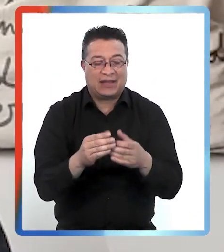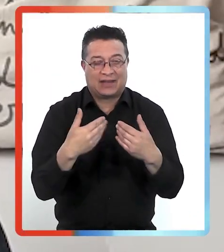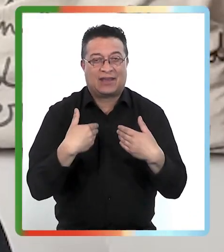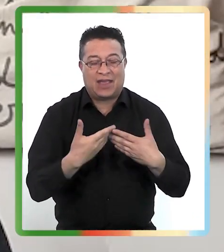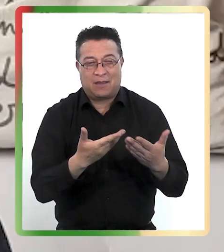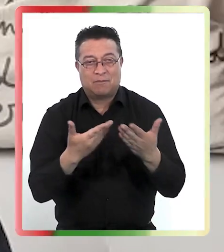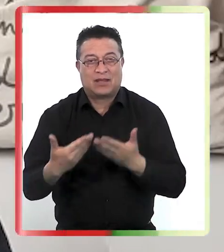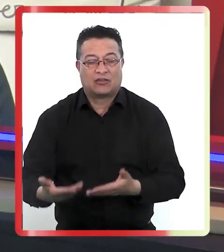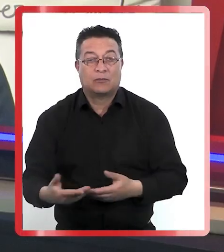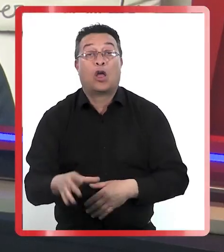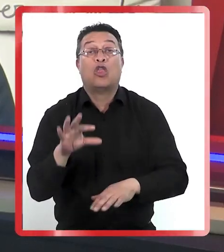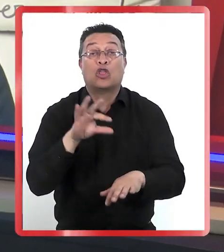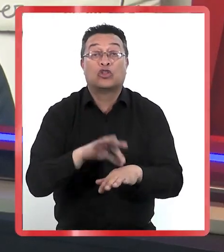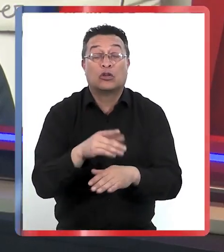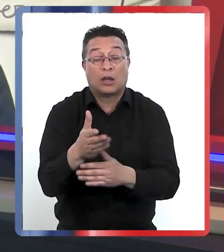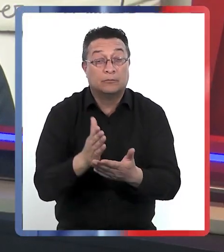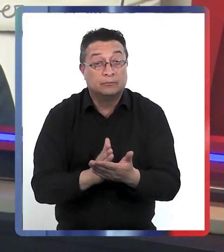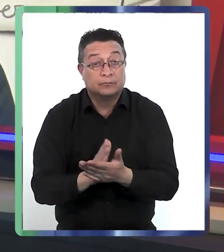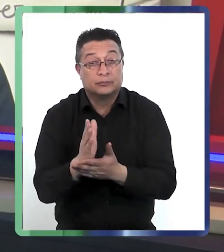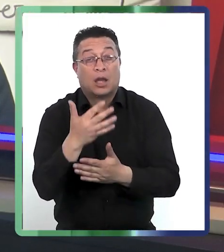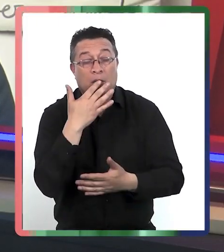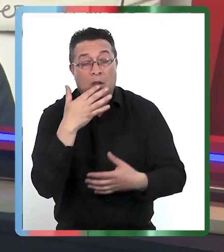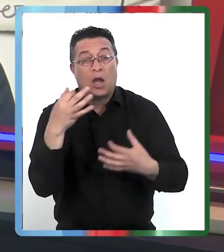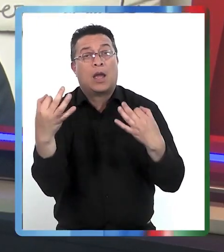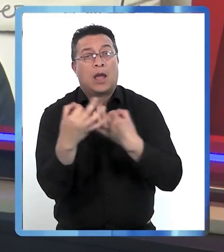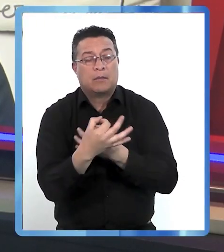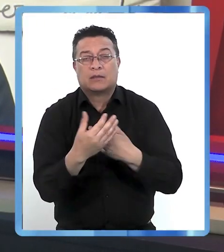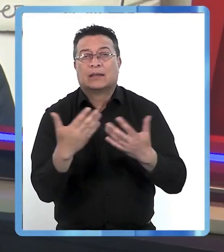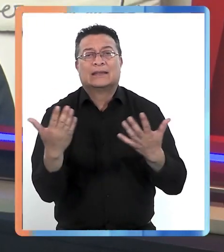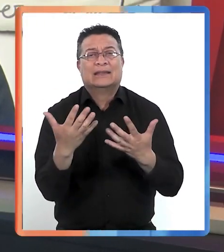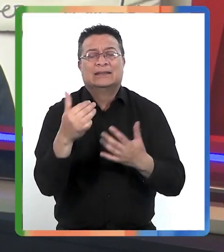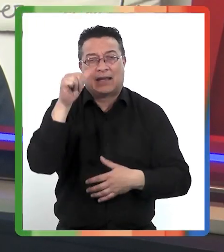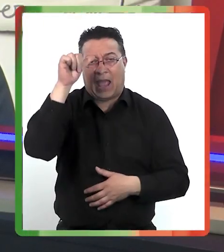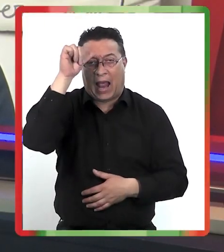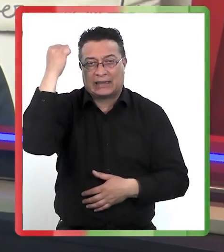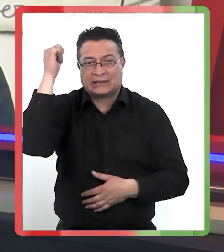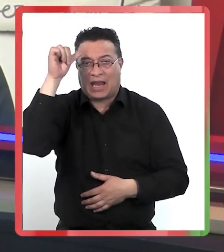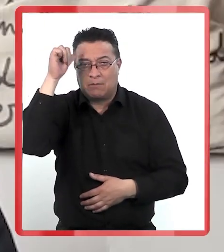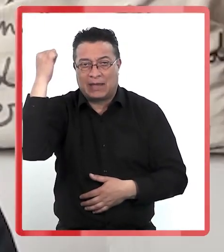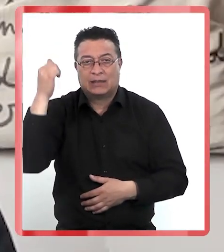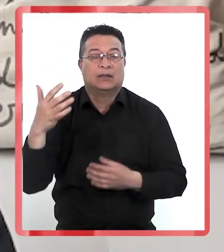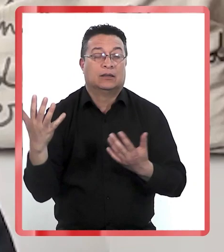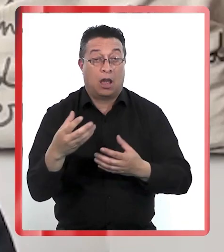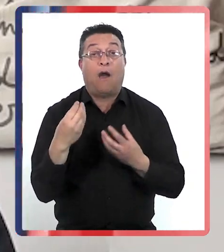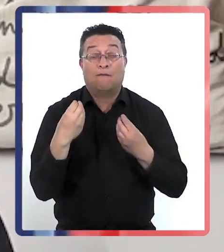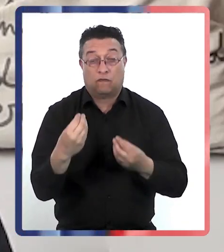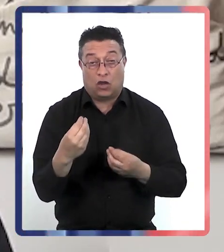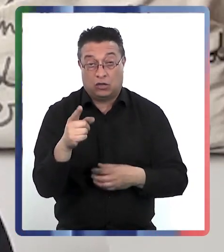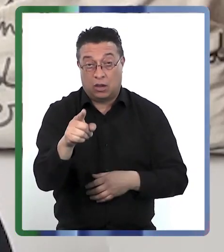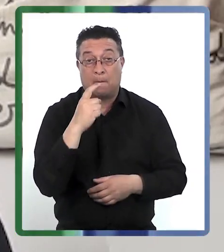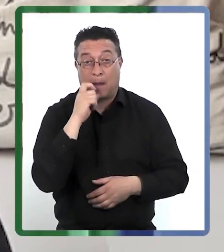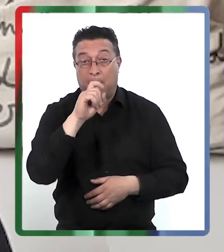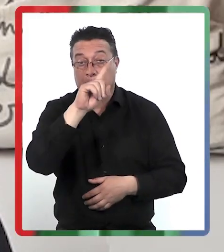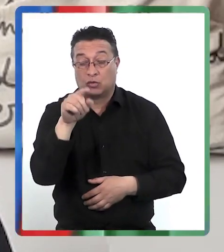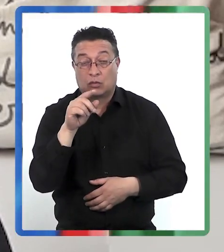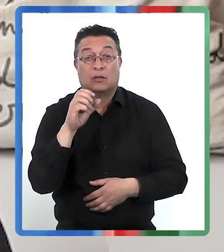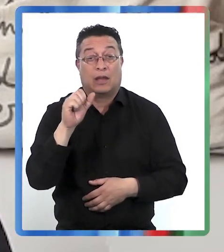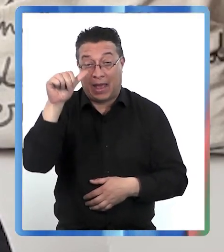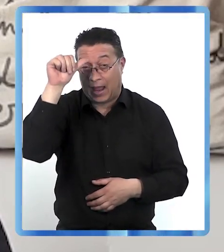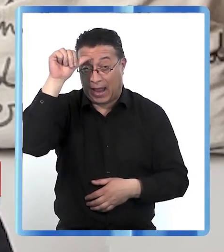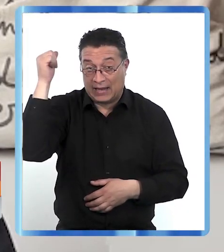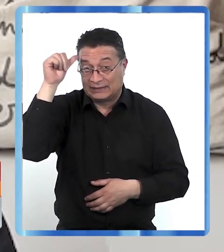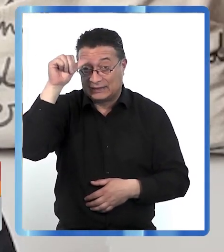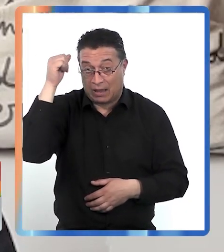gracias por la invitación. Doctor, para comenzar, explíquenos un poco qué es lo que es el Alzheimer. Mira, esa es una buena pregunta. El